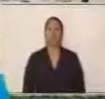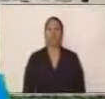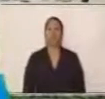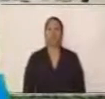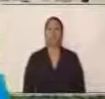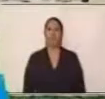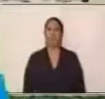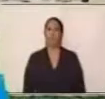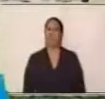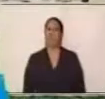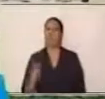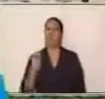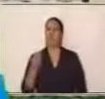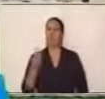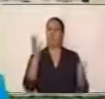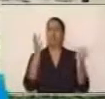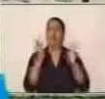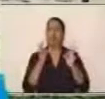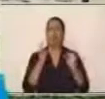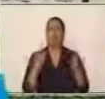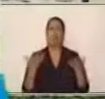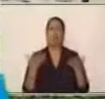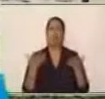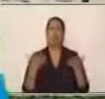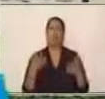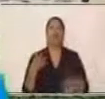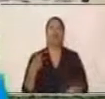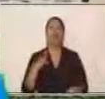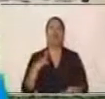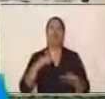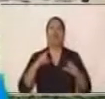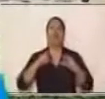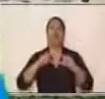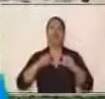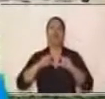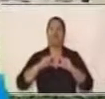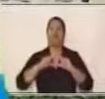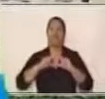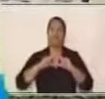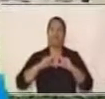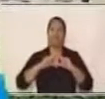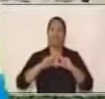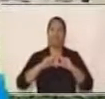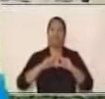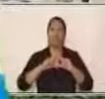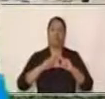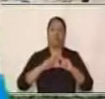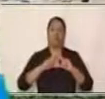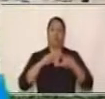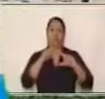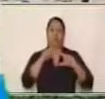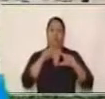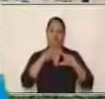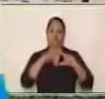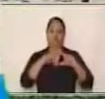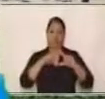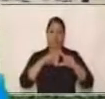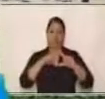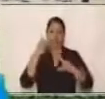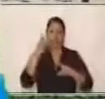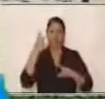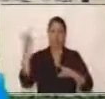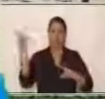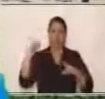¿Qué figura tenemos ahora? Tenemos un triángulo. Este triángulo está formado por un ángulo recto y